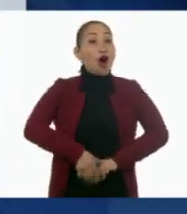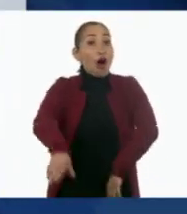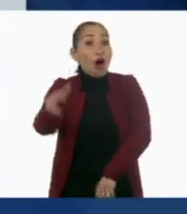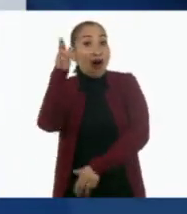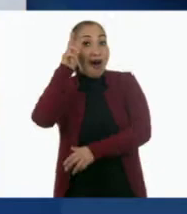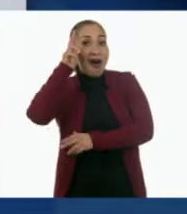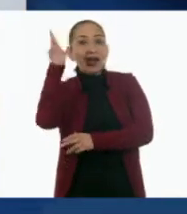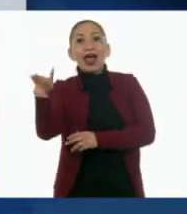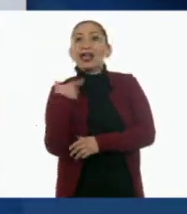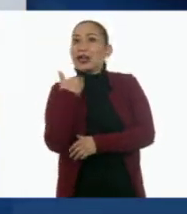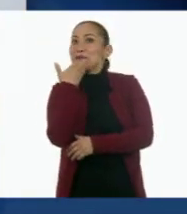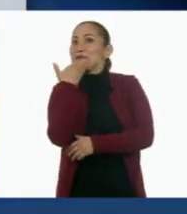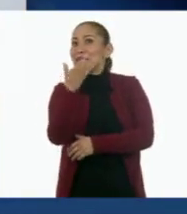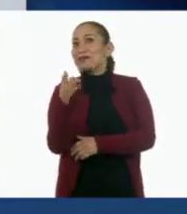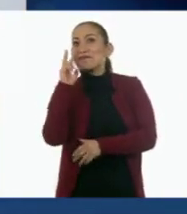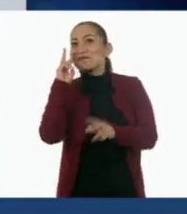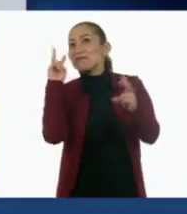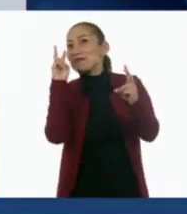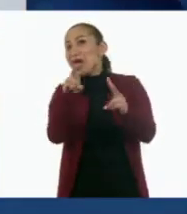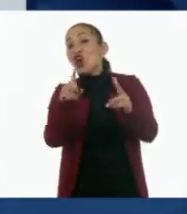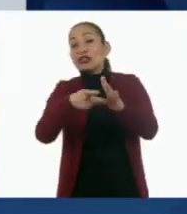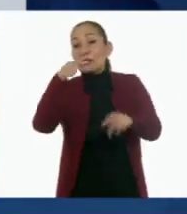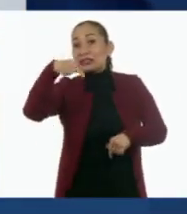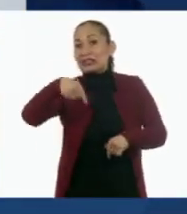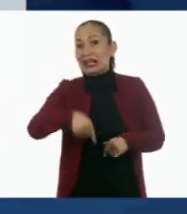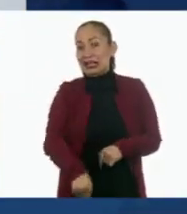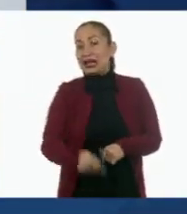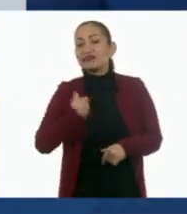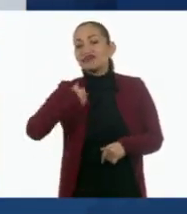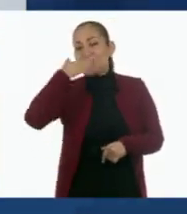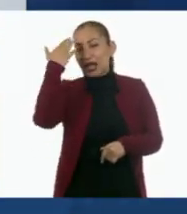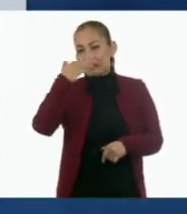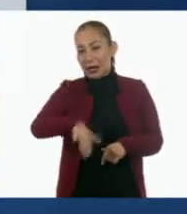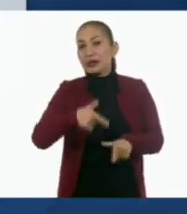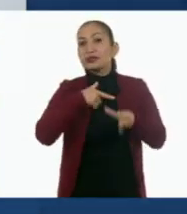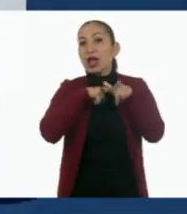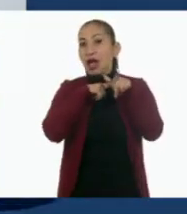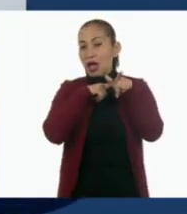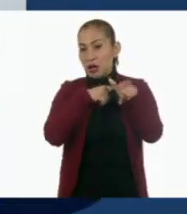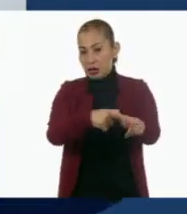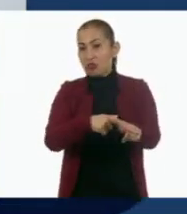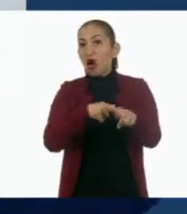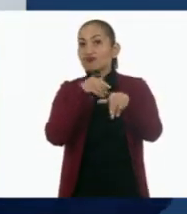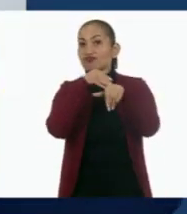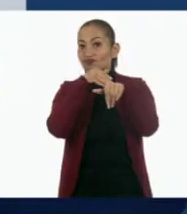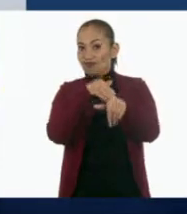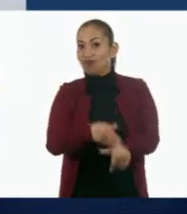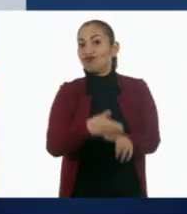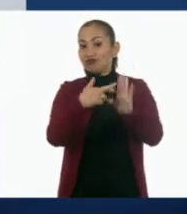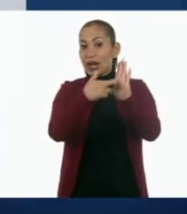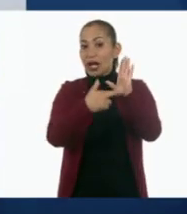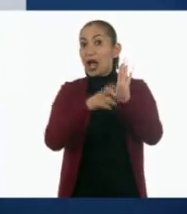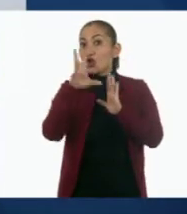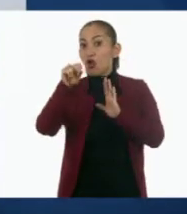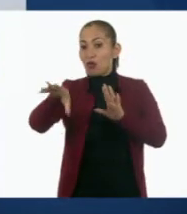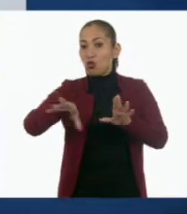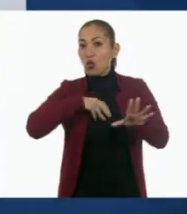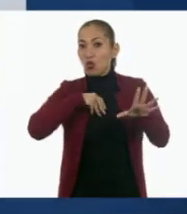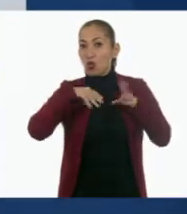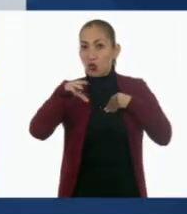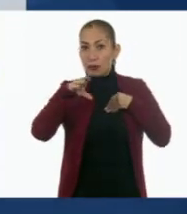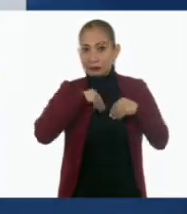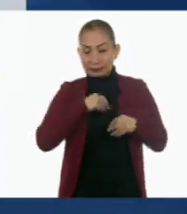¡Hola! ¡Qué bueno verlas y verlos por aquí! Ya saben que continuamos con las medidas para no